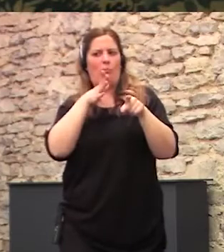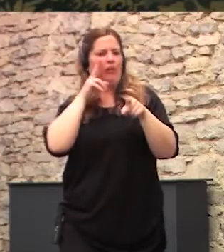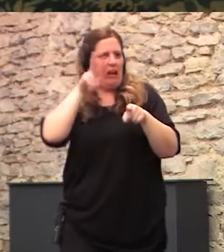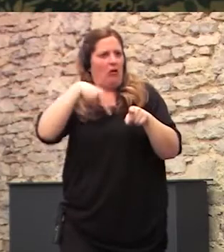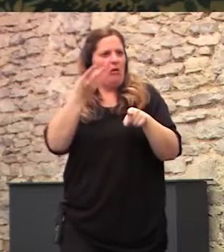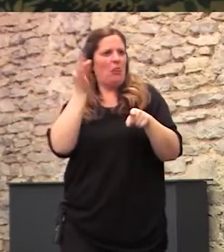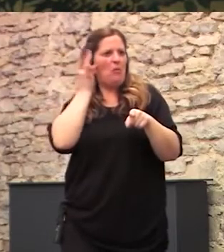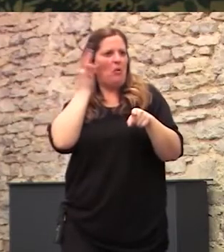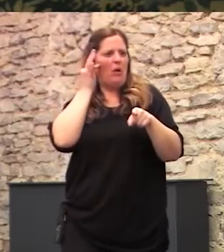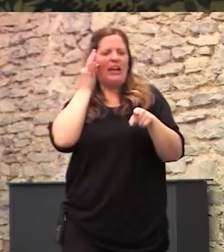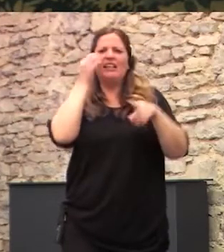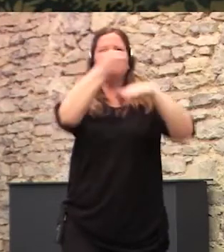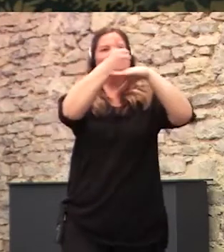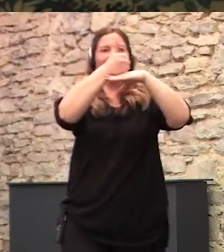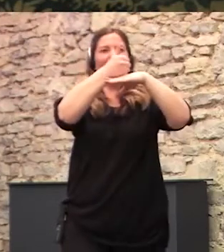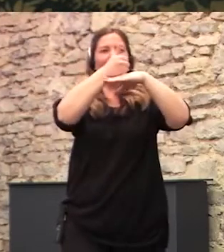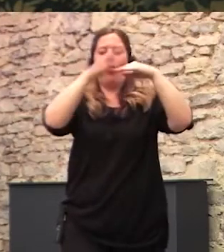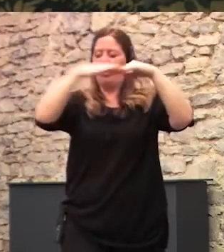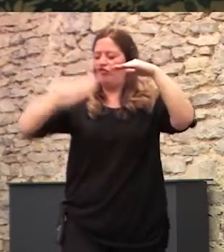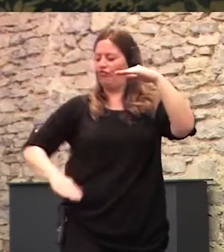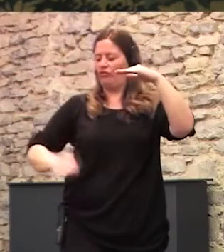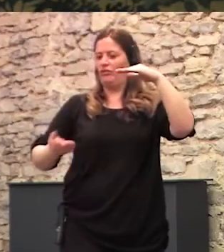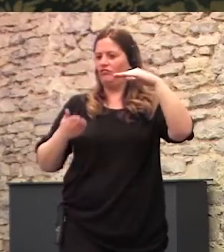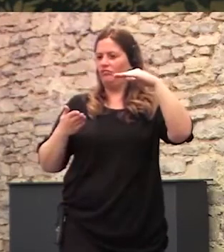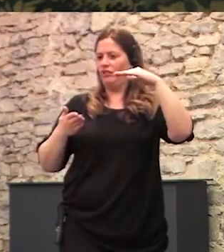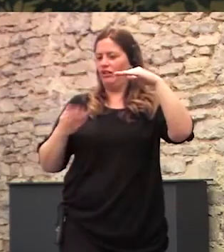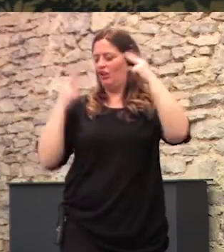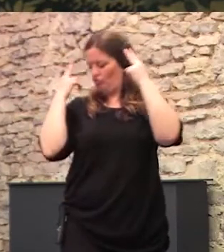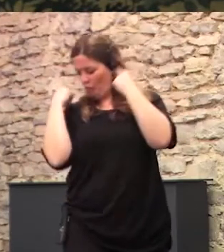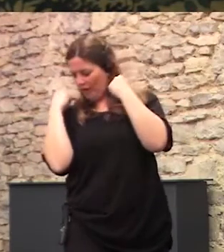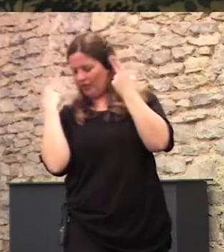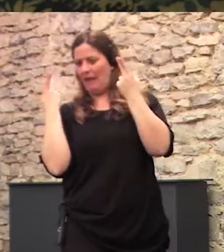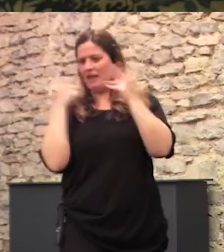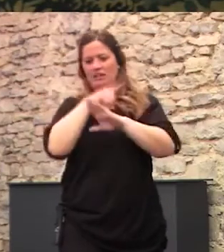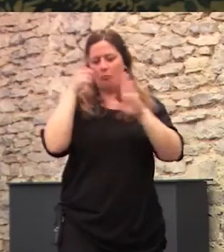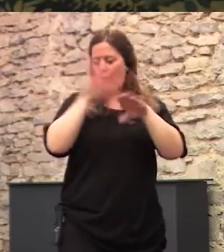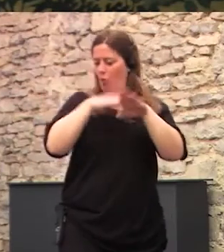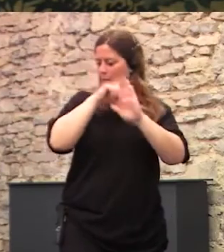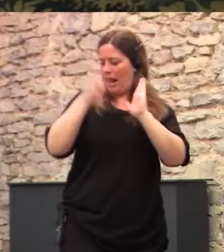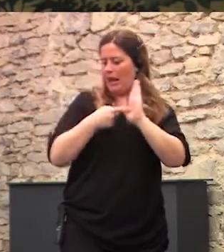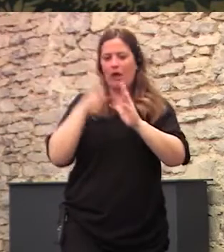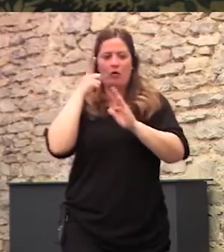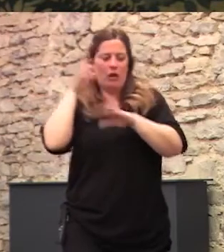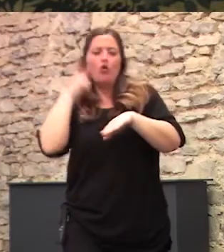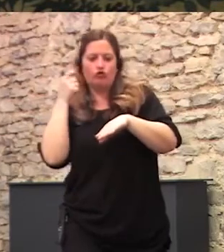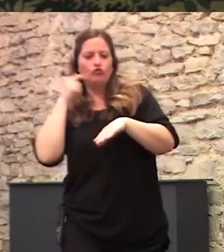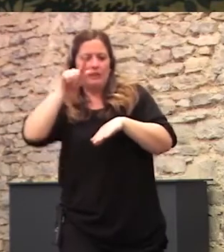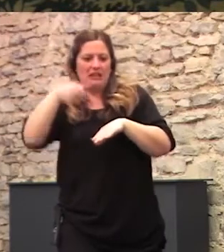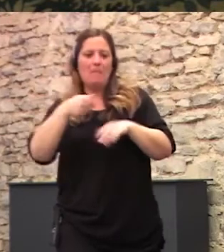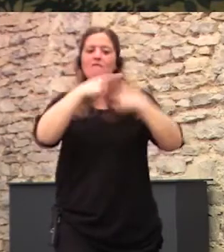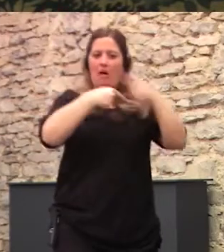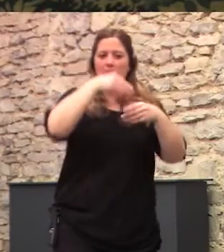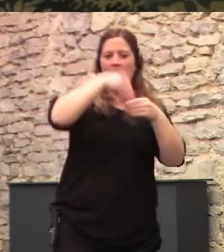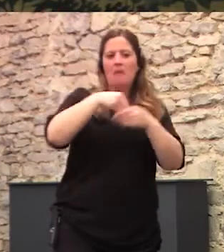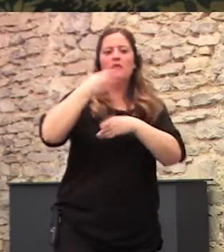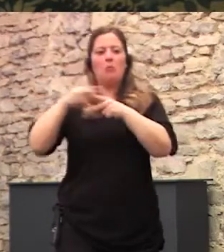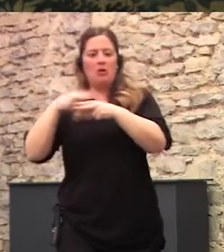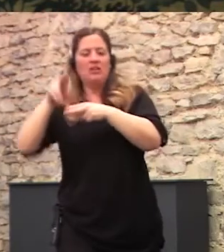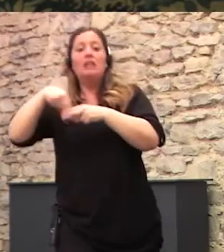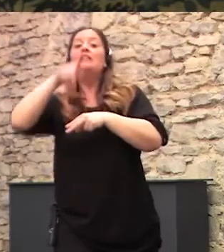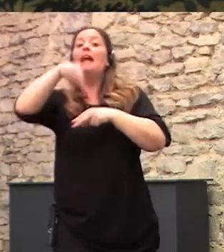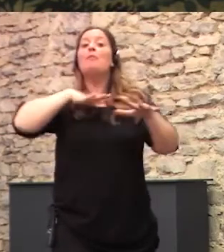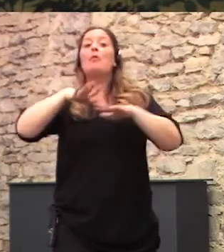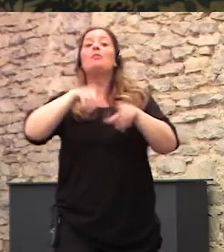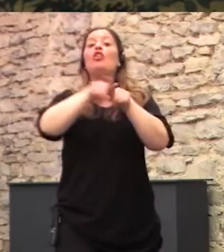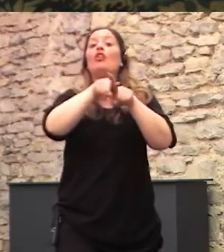posiciones subordinadas por ley y por costumbre en la familia, la economía y la política. es también crítico con los contenidos